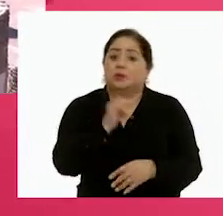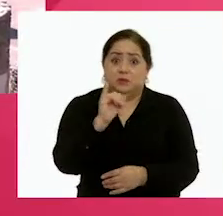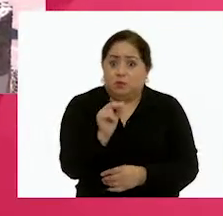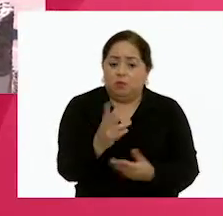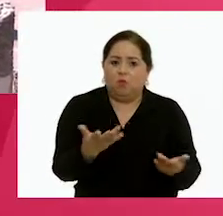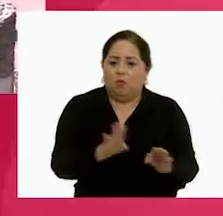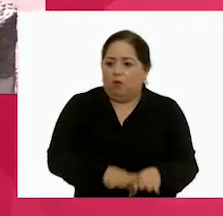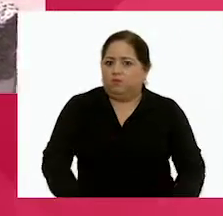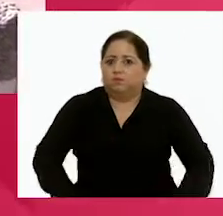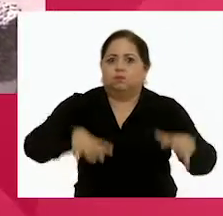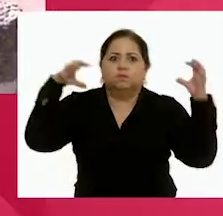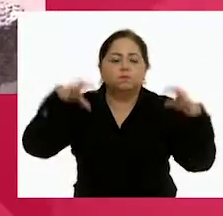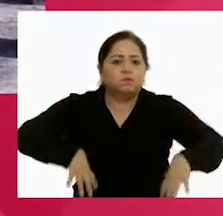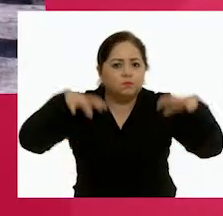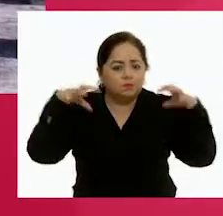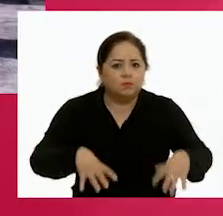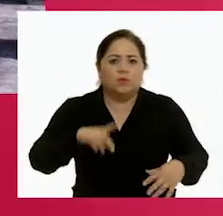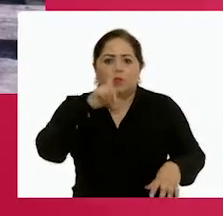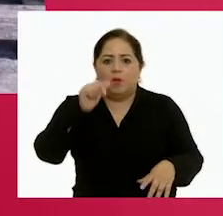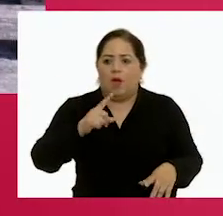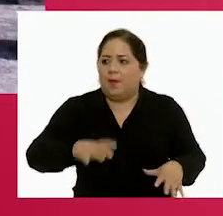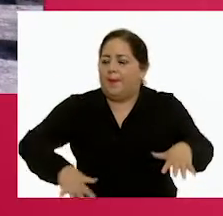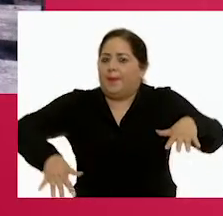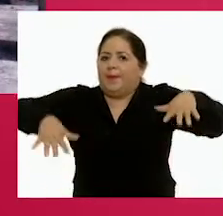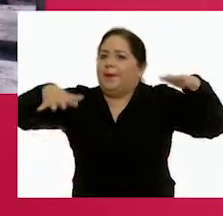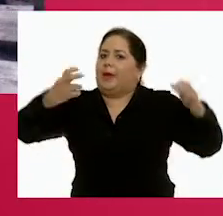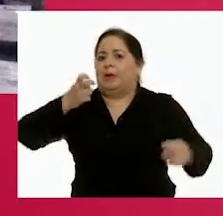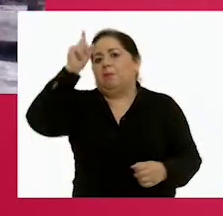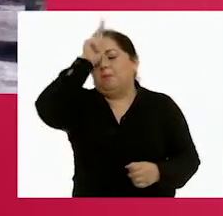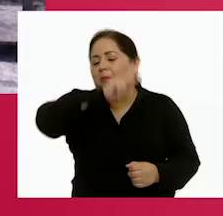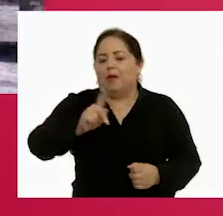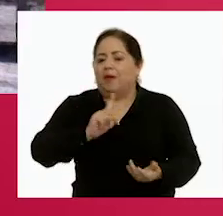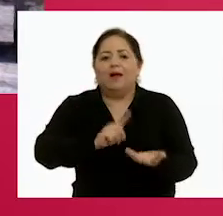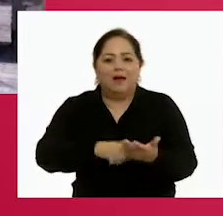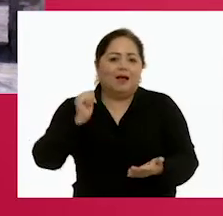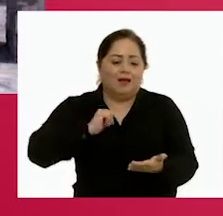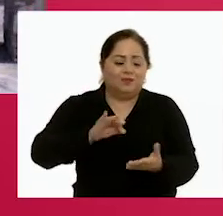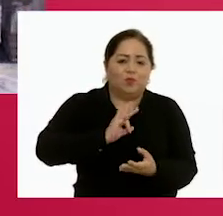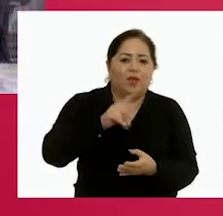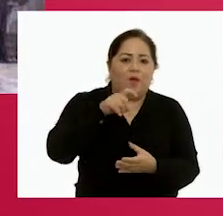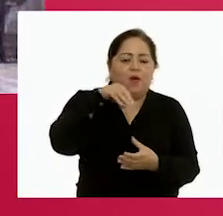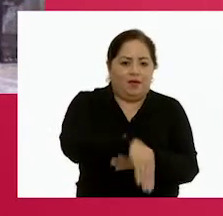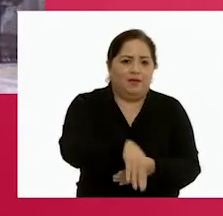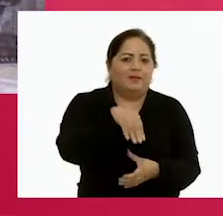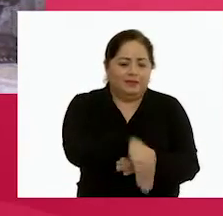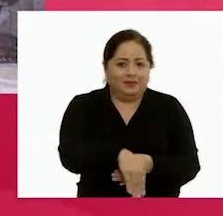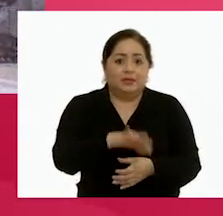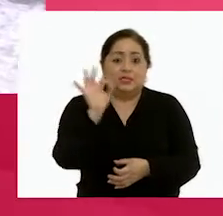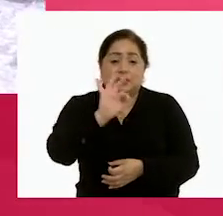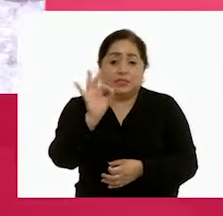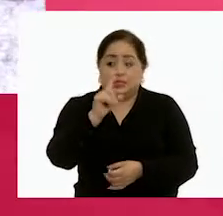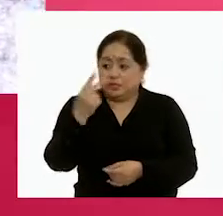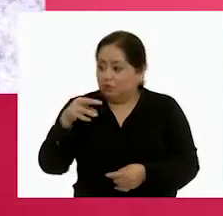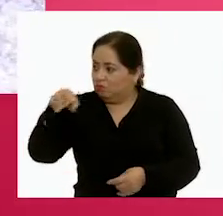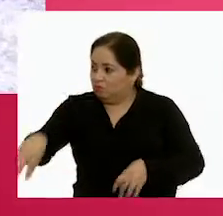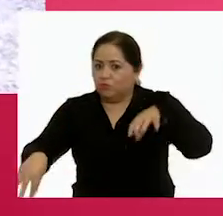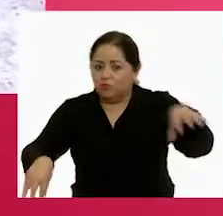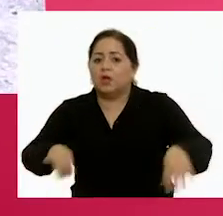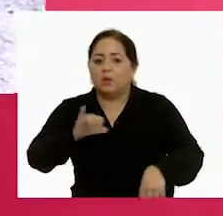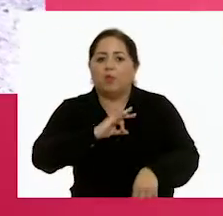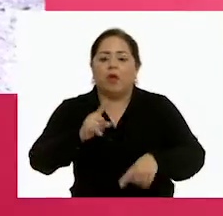imagínate, llueve, se empieza a subir los niveles y esto puede impactar al propio monumento. Entonces, si rehabilitamos los desagües,